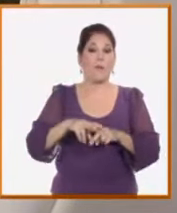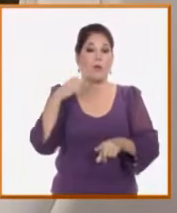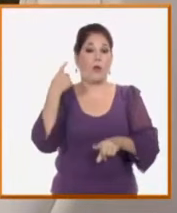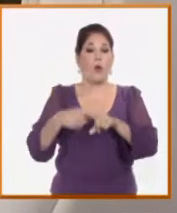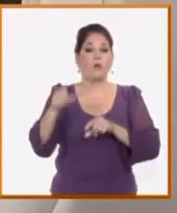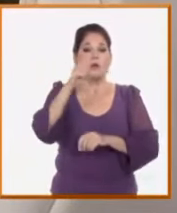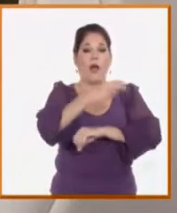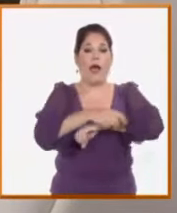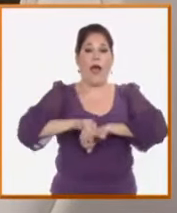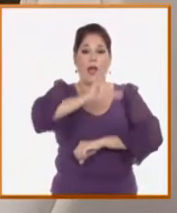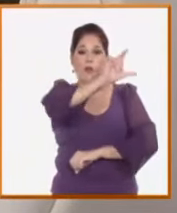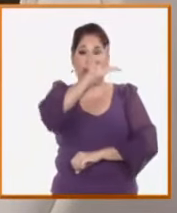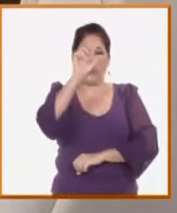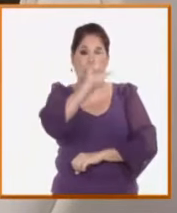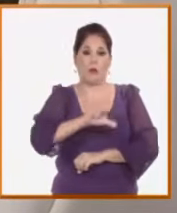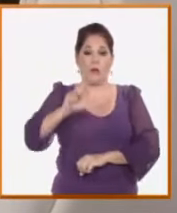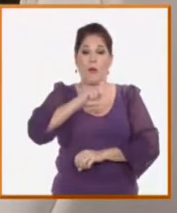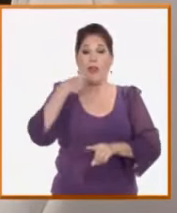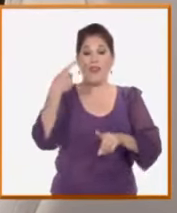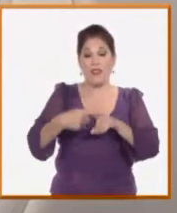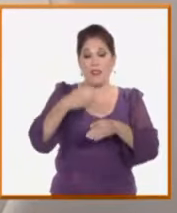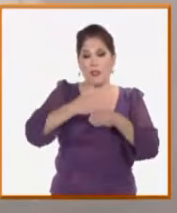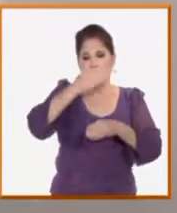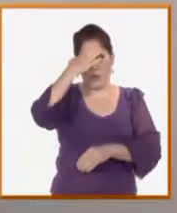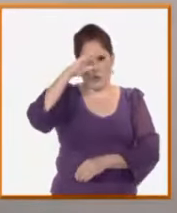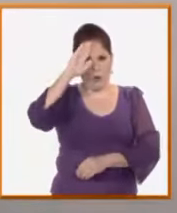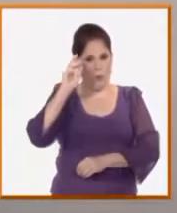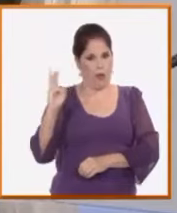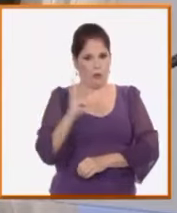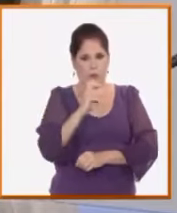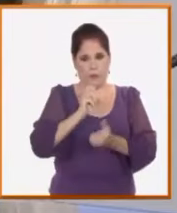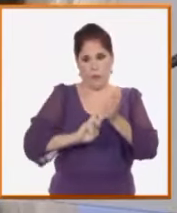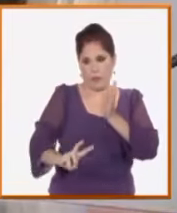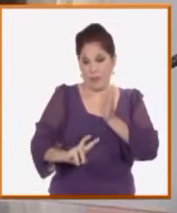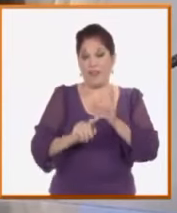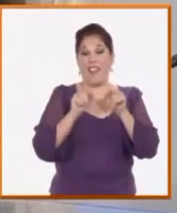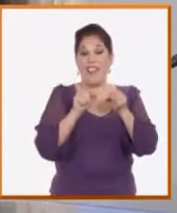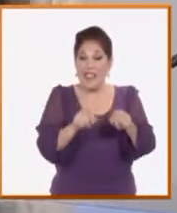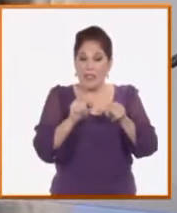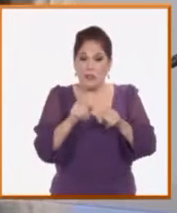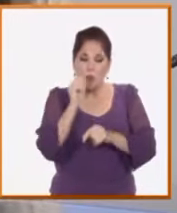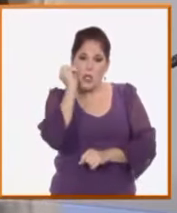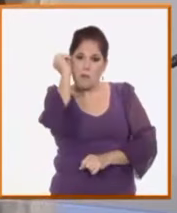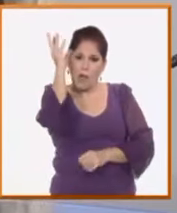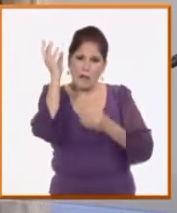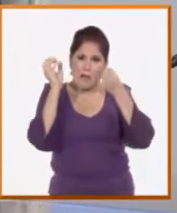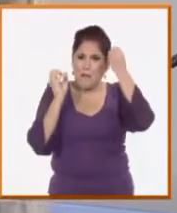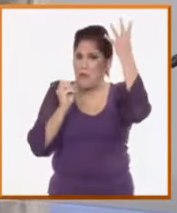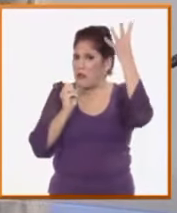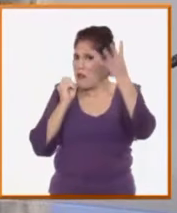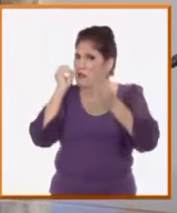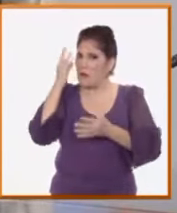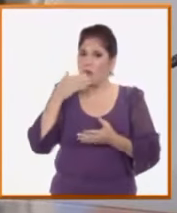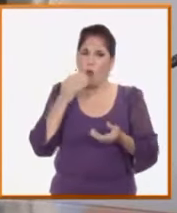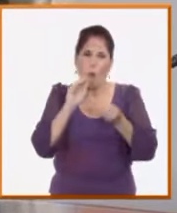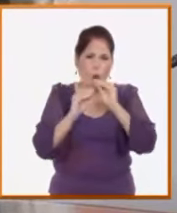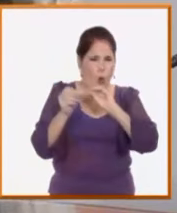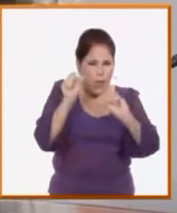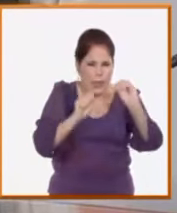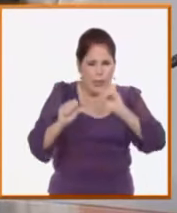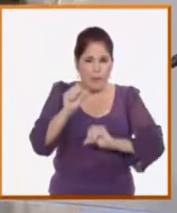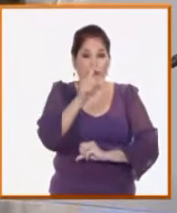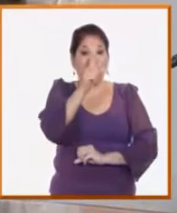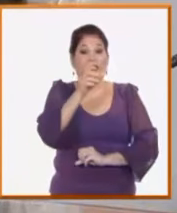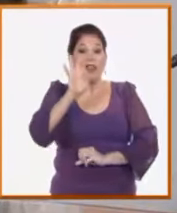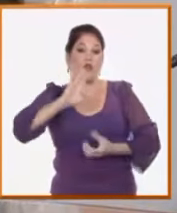Camagüey y el Antonio Macedo de Santiago de Cuba pero lo más importante Randy es la ingeniosidad a la hora de enmascarar la droga han empleado 18